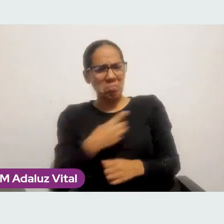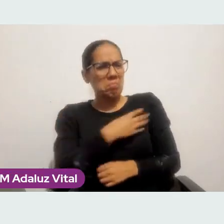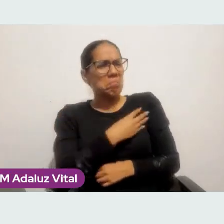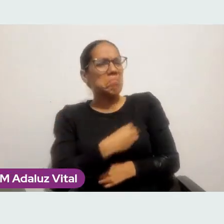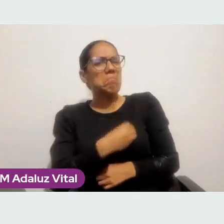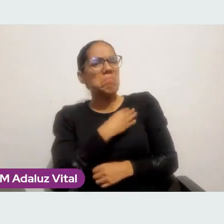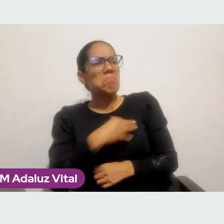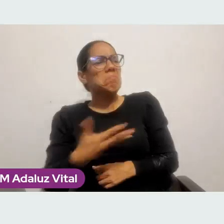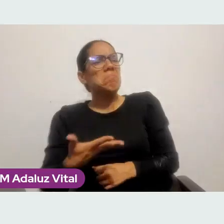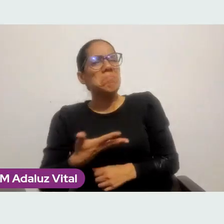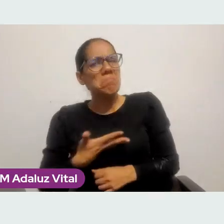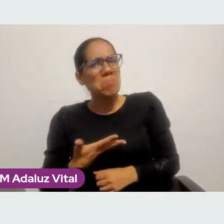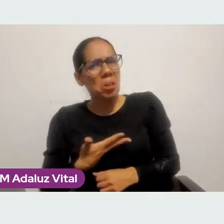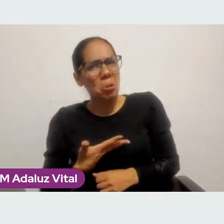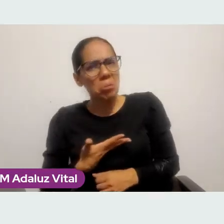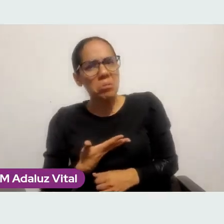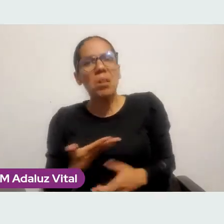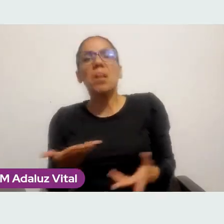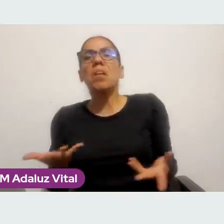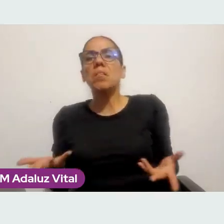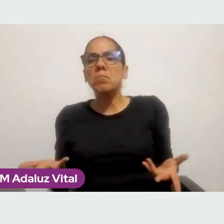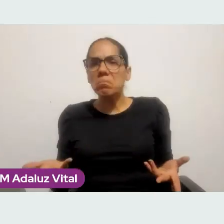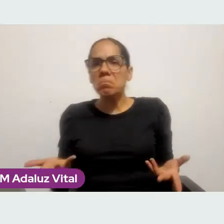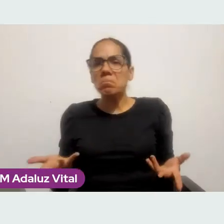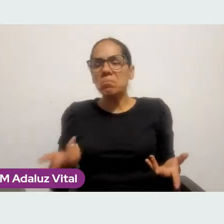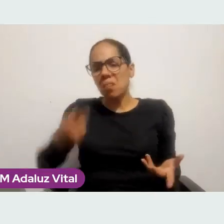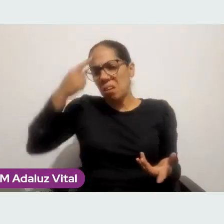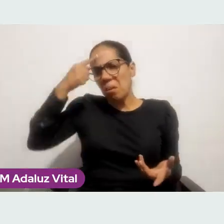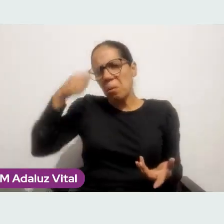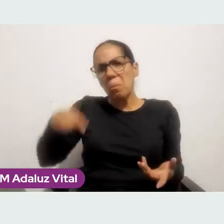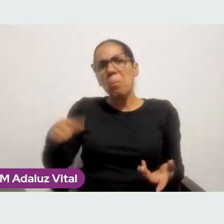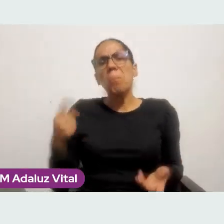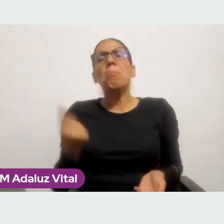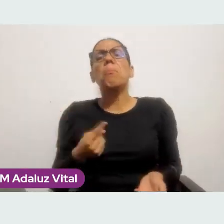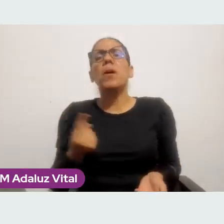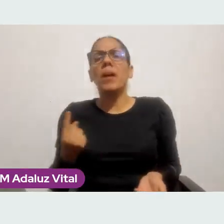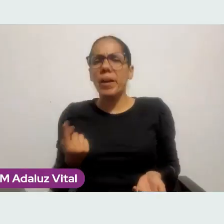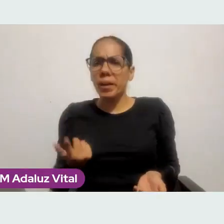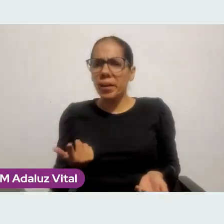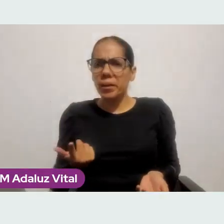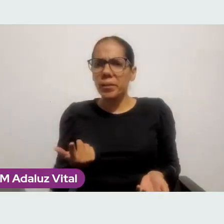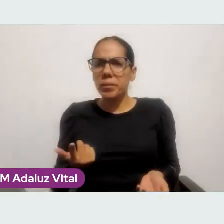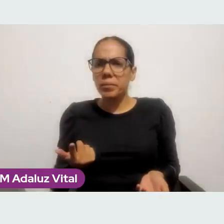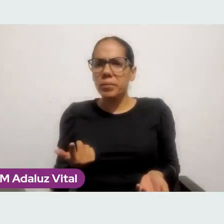no dudo que se dé, pero hoy en día es muy difícil decir fue un accidente